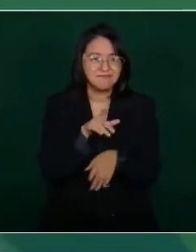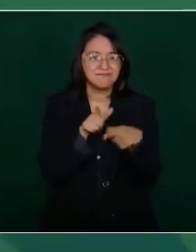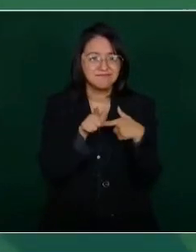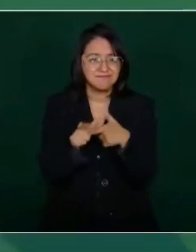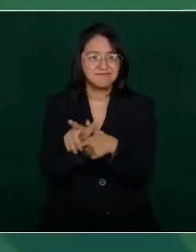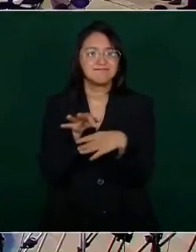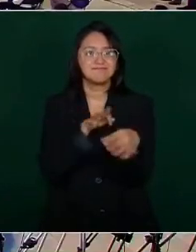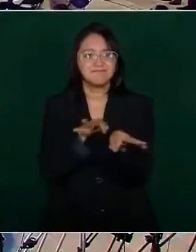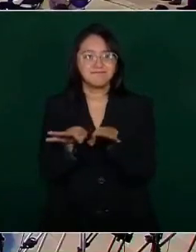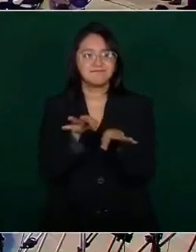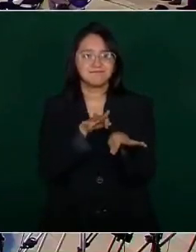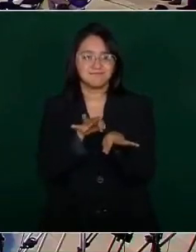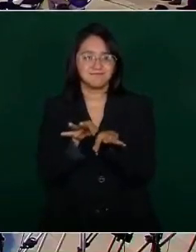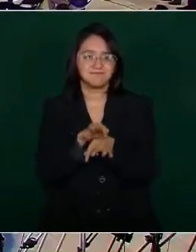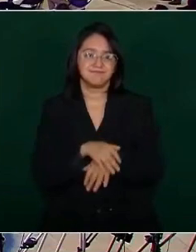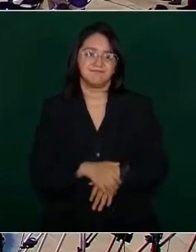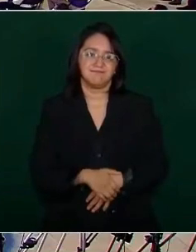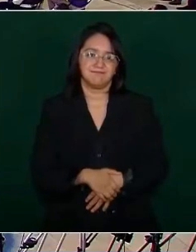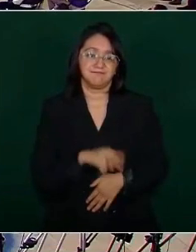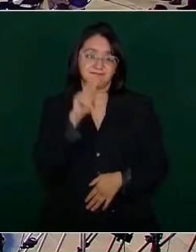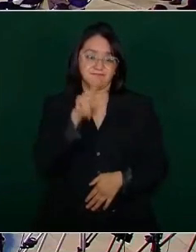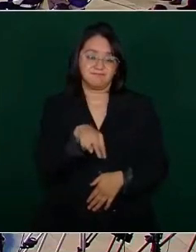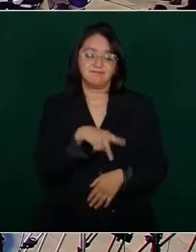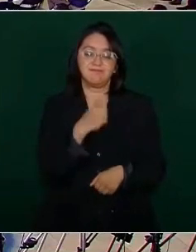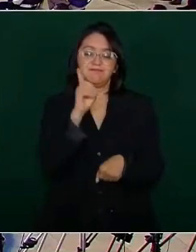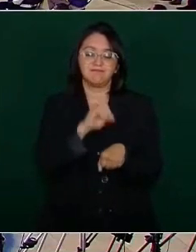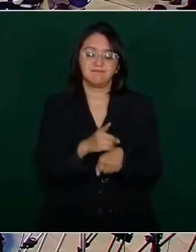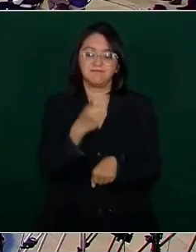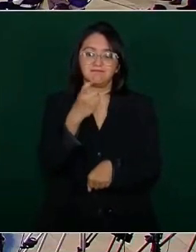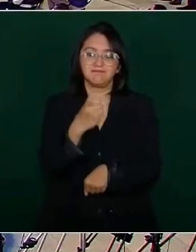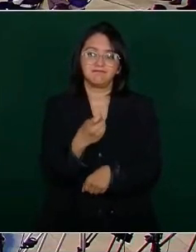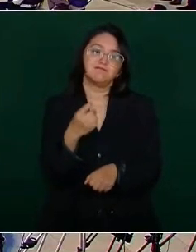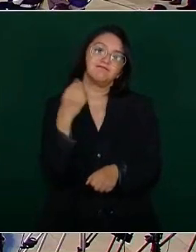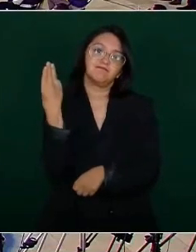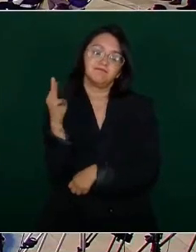Entonces, vamos a estar el día 1 de mayo